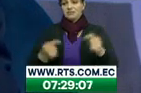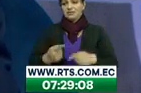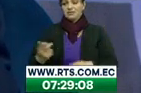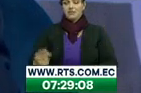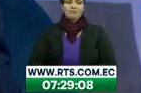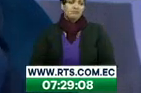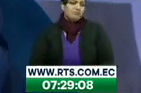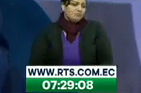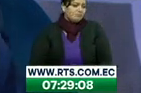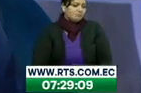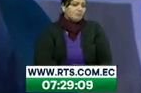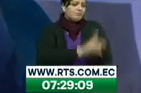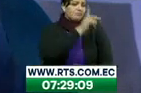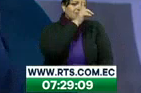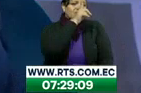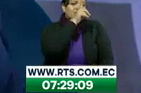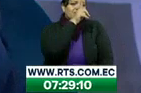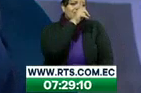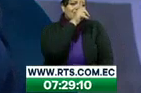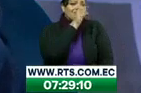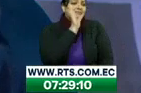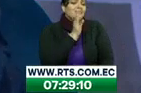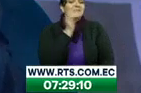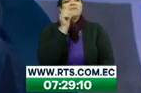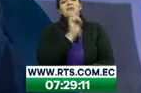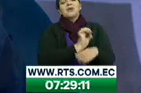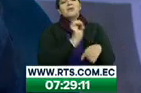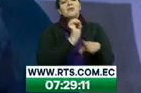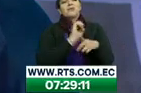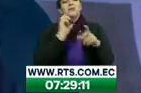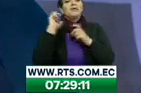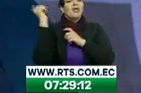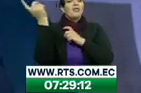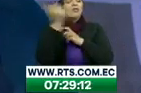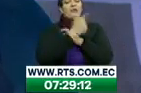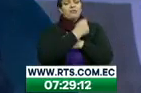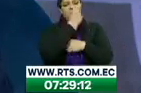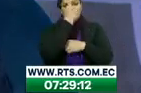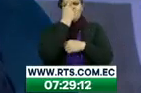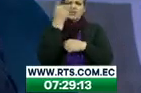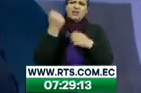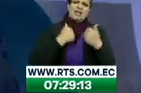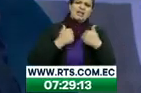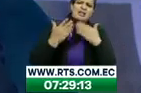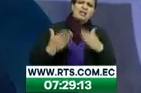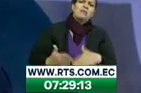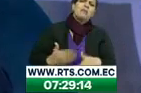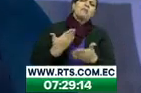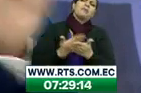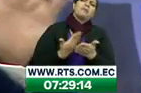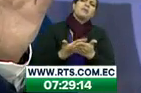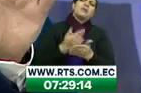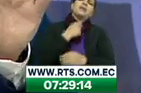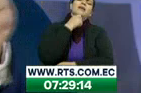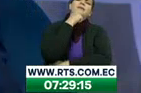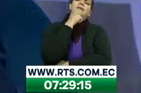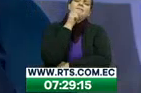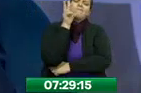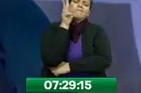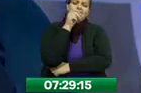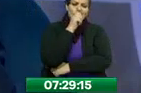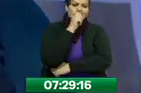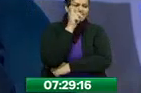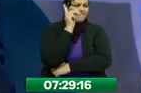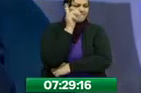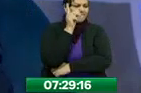los ciudadanos, que luego de escuchar propuestas, mirar las actitudes de campaña, conocer los antecedentes de cada candidato, tome